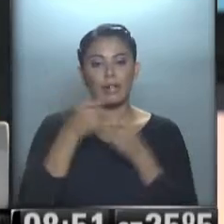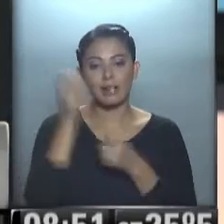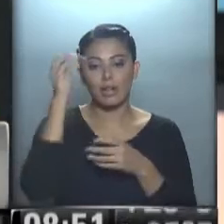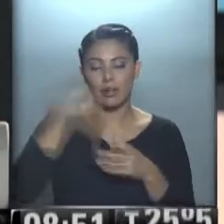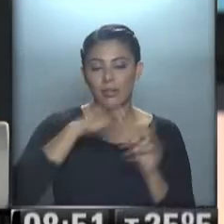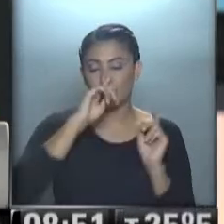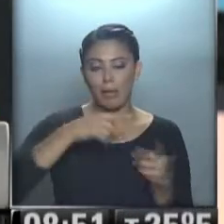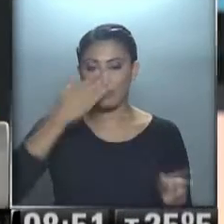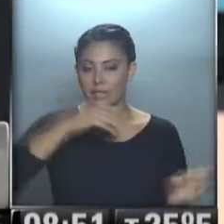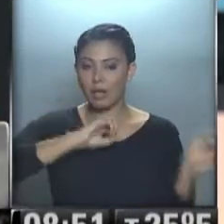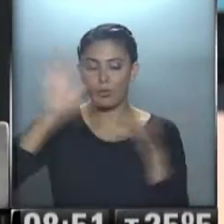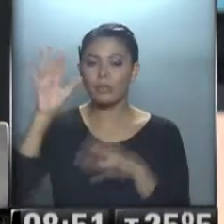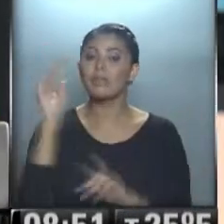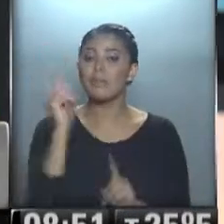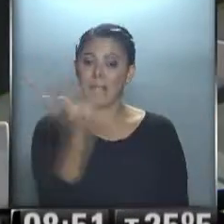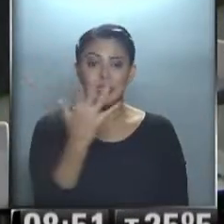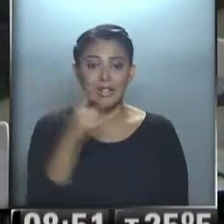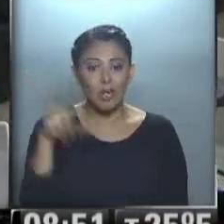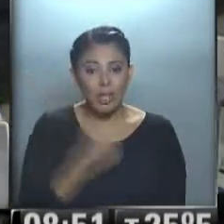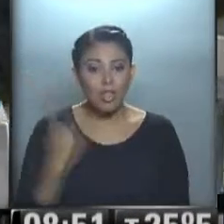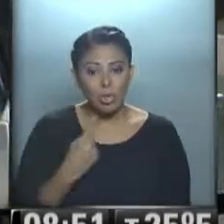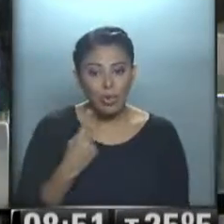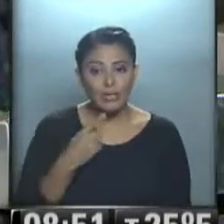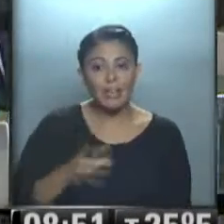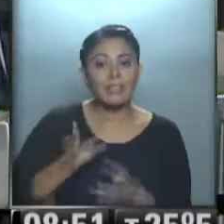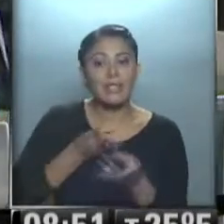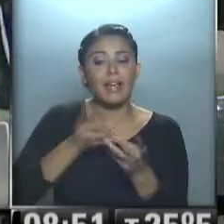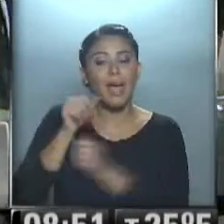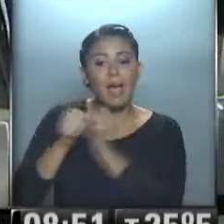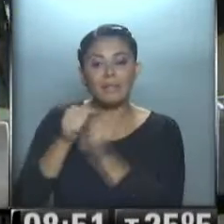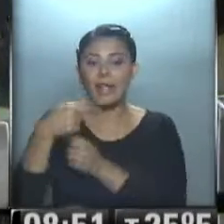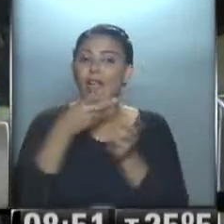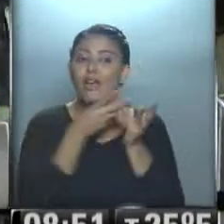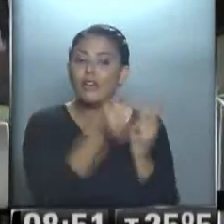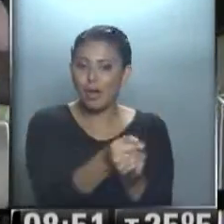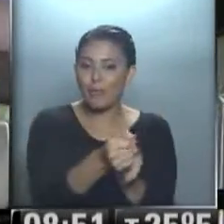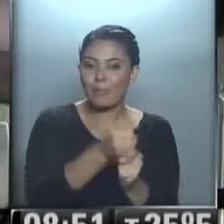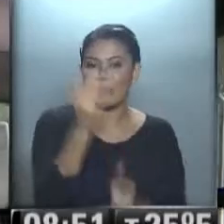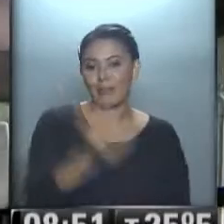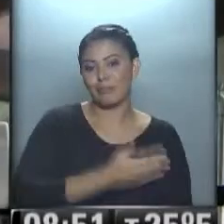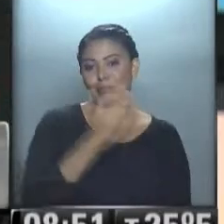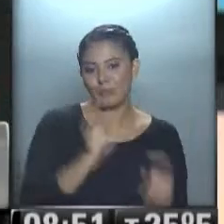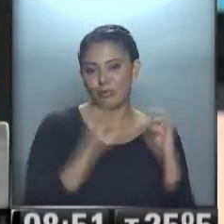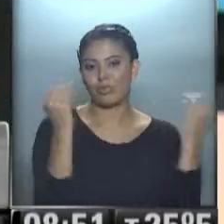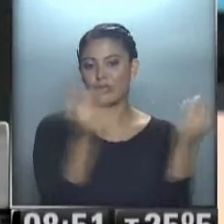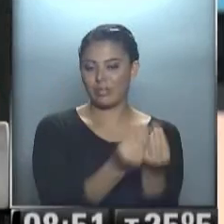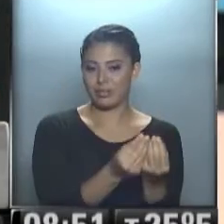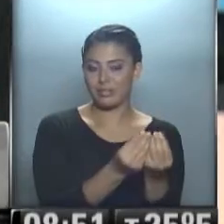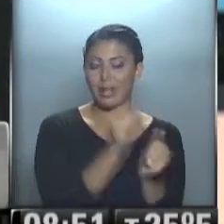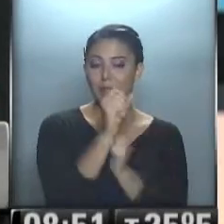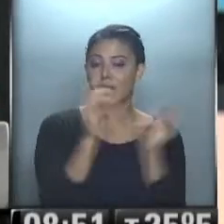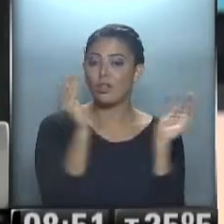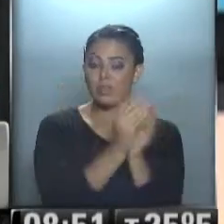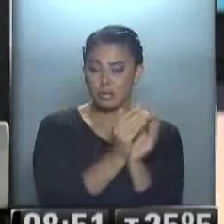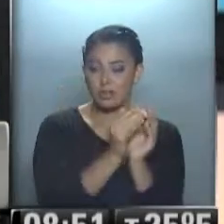exportación pero además 75 cereal son las dueños los acopiadores que son los que le compran el producto al al pequeño o mediano